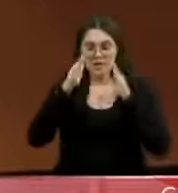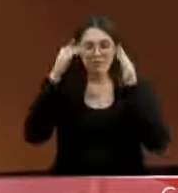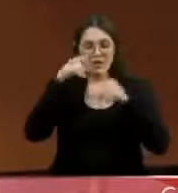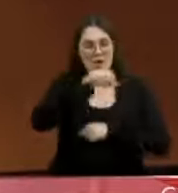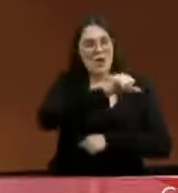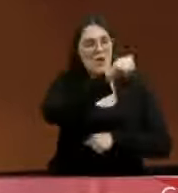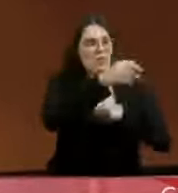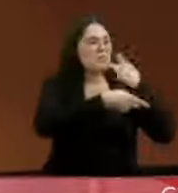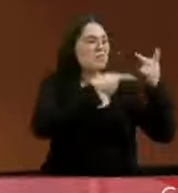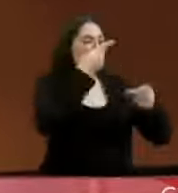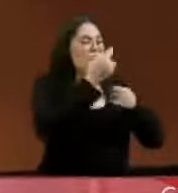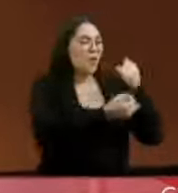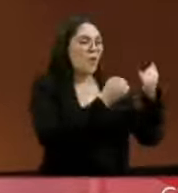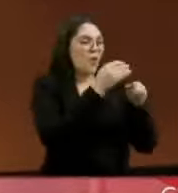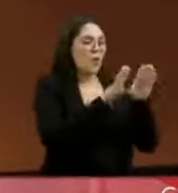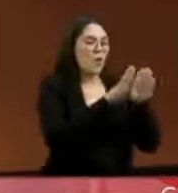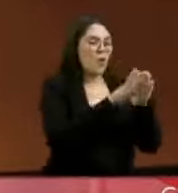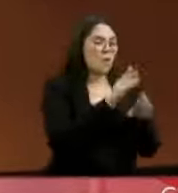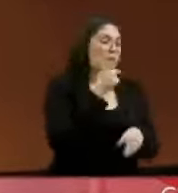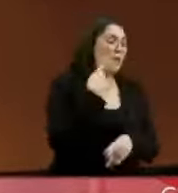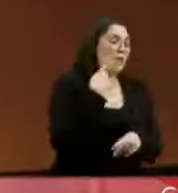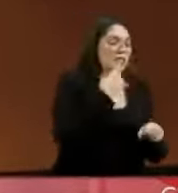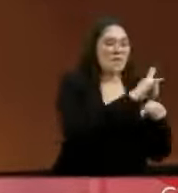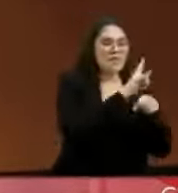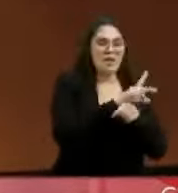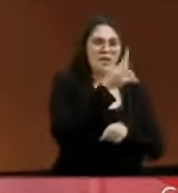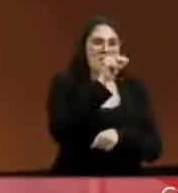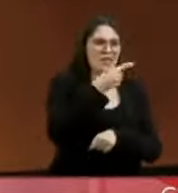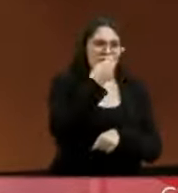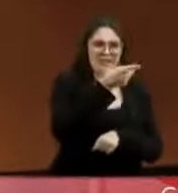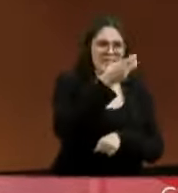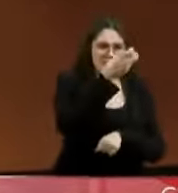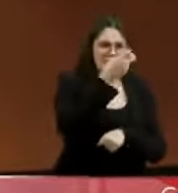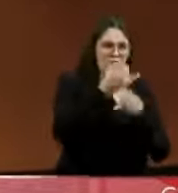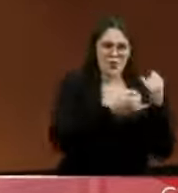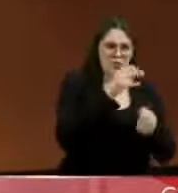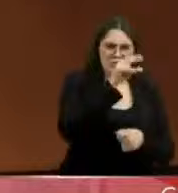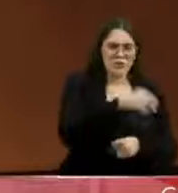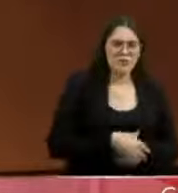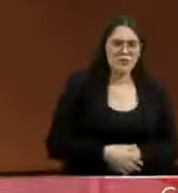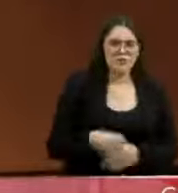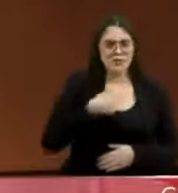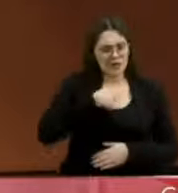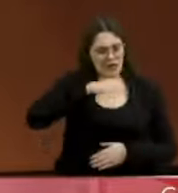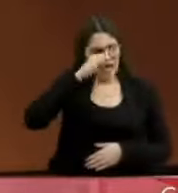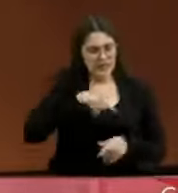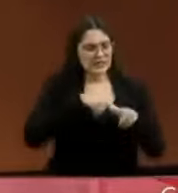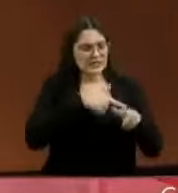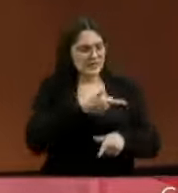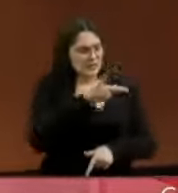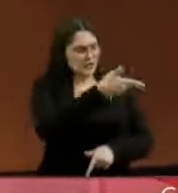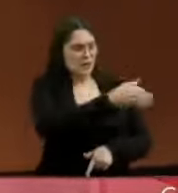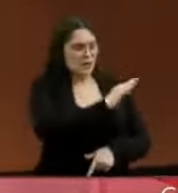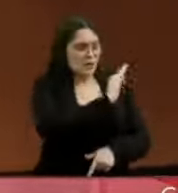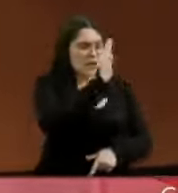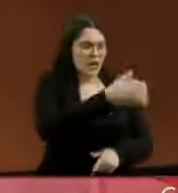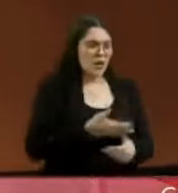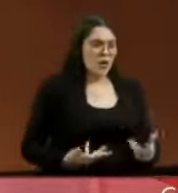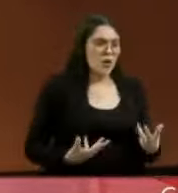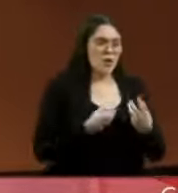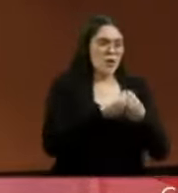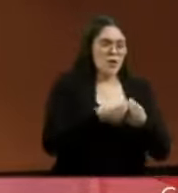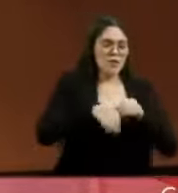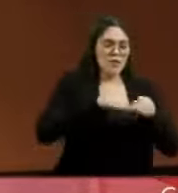digo también con sinceridad, nuestra mano sigue tendida. Aunque la oposición la muerda, aunque